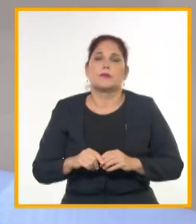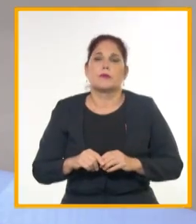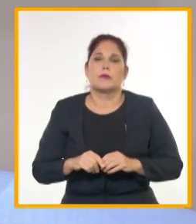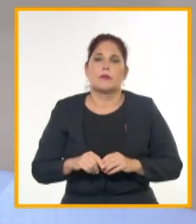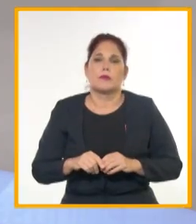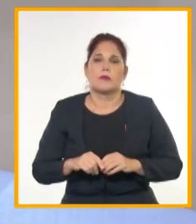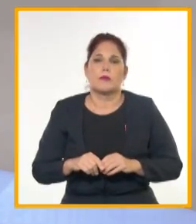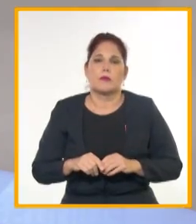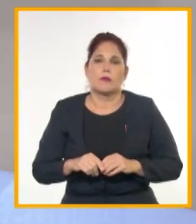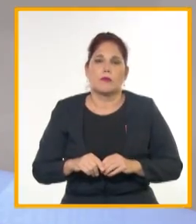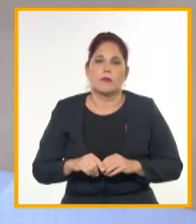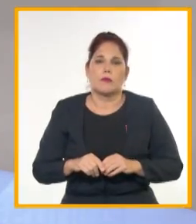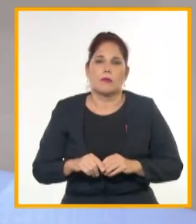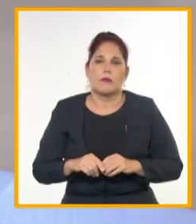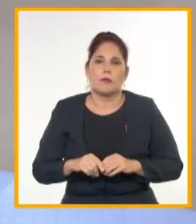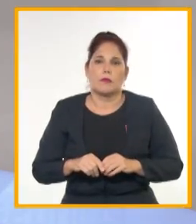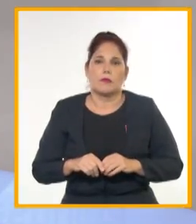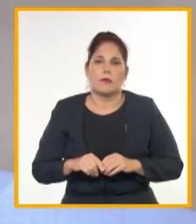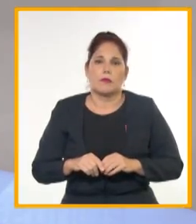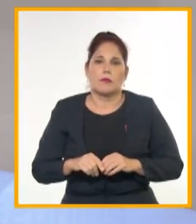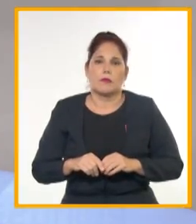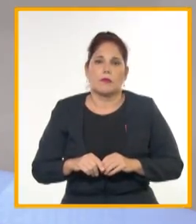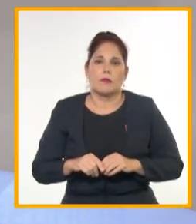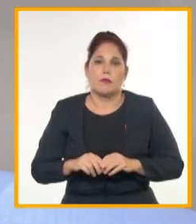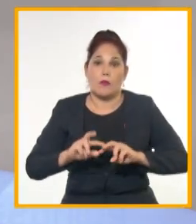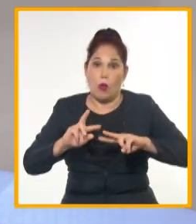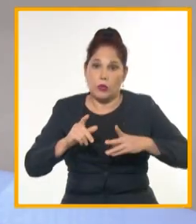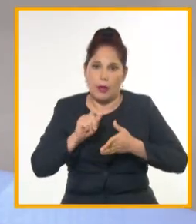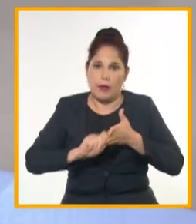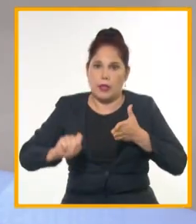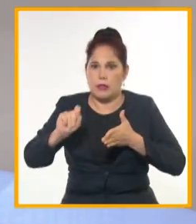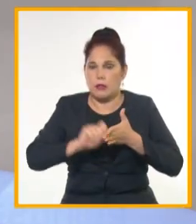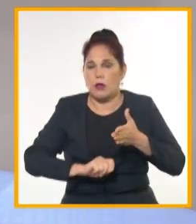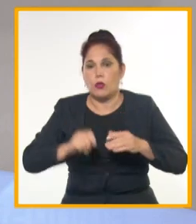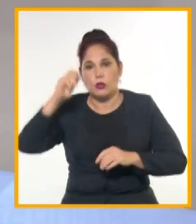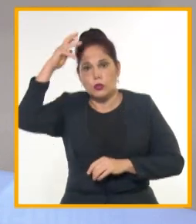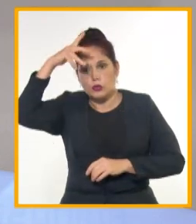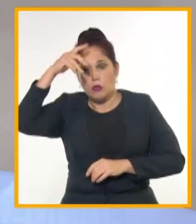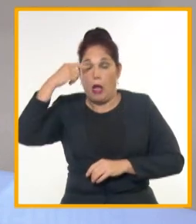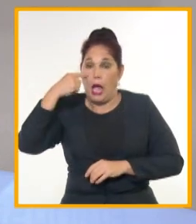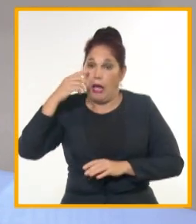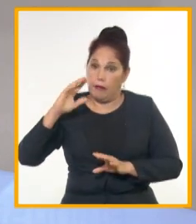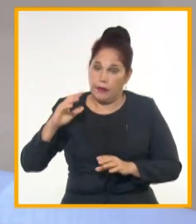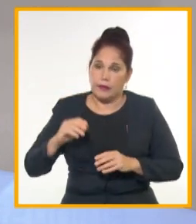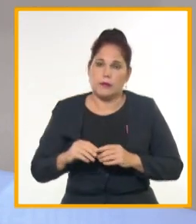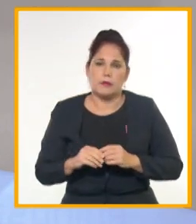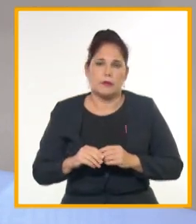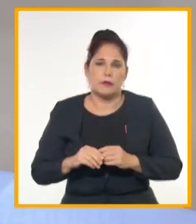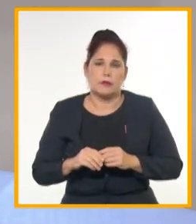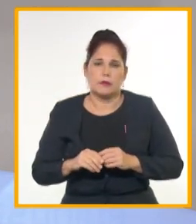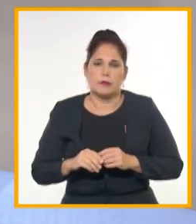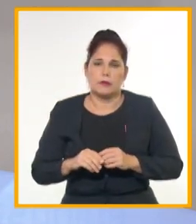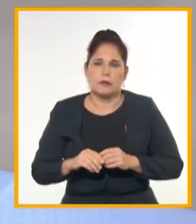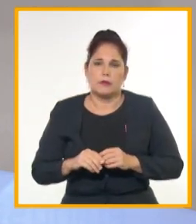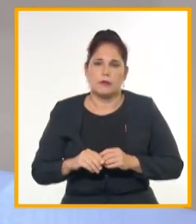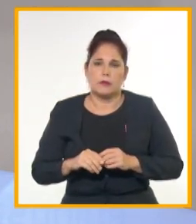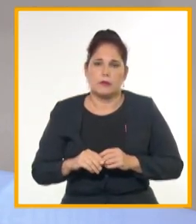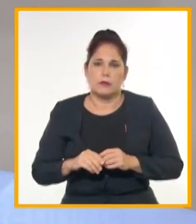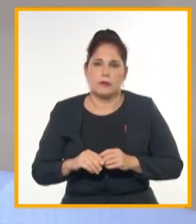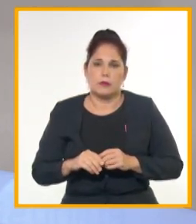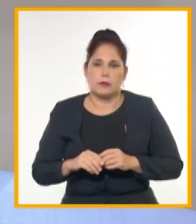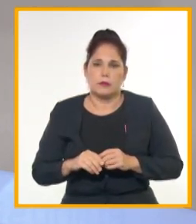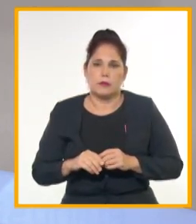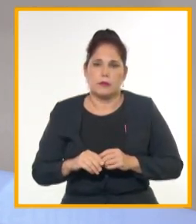inning de ese tema de la reelección de Trump. Y esto va a dar para largo. Van a volver, van a